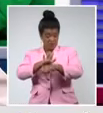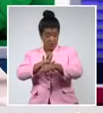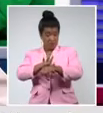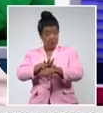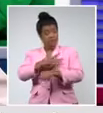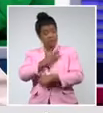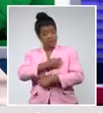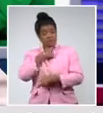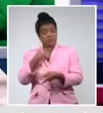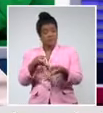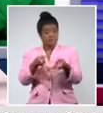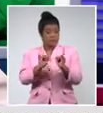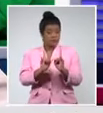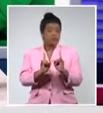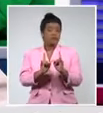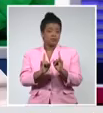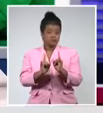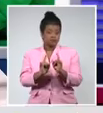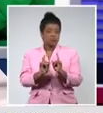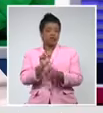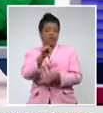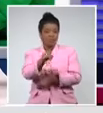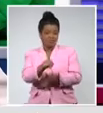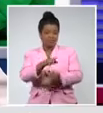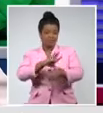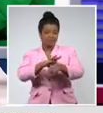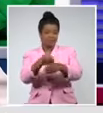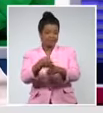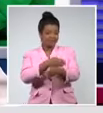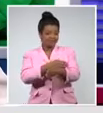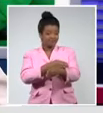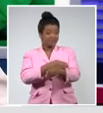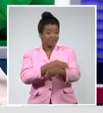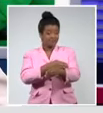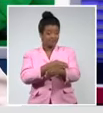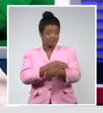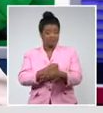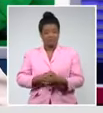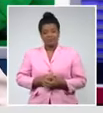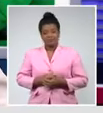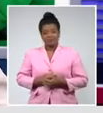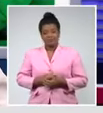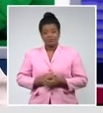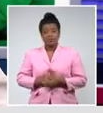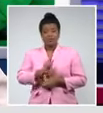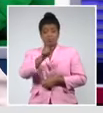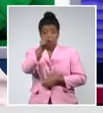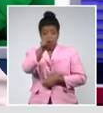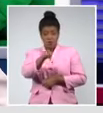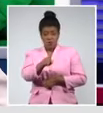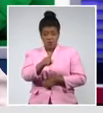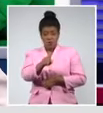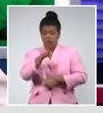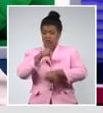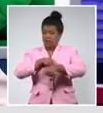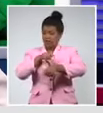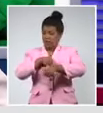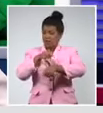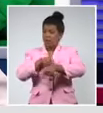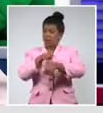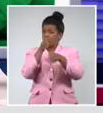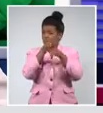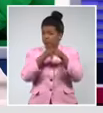fallecido, pues está presente ya previamente. Este paciente tuvo una estadía larga